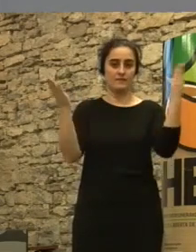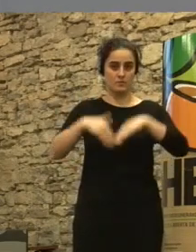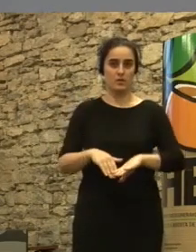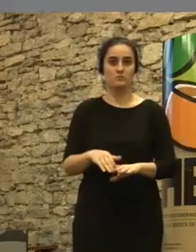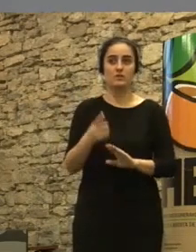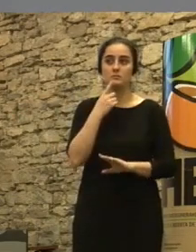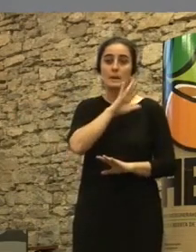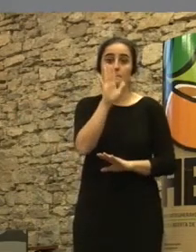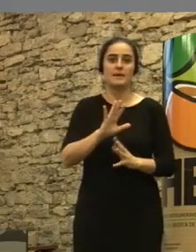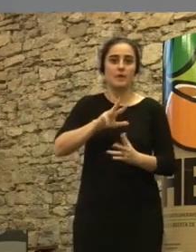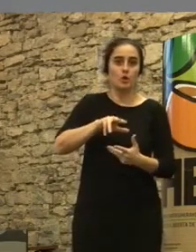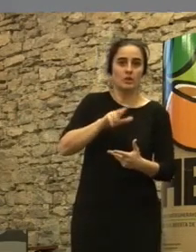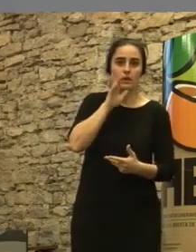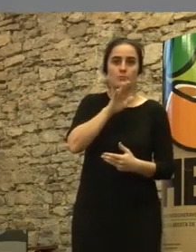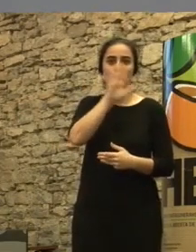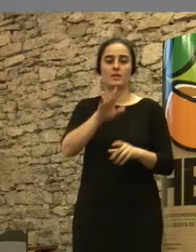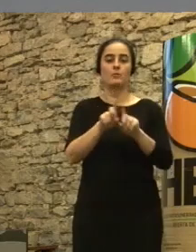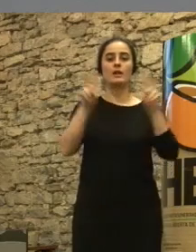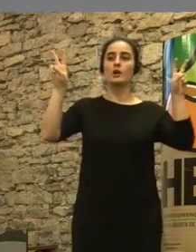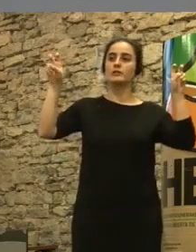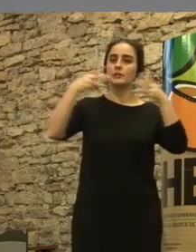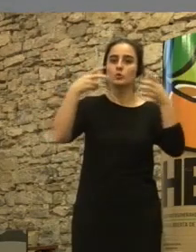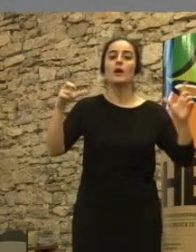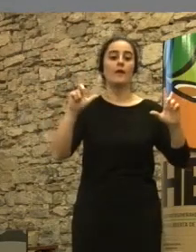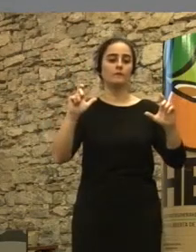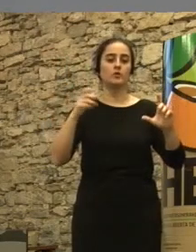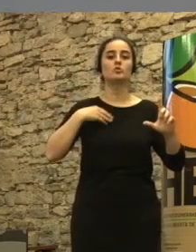parecen noticias, en el sentido que son siempre como un titular, una foto, a lo